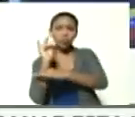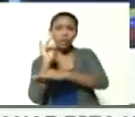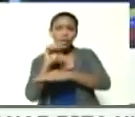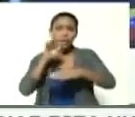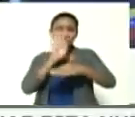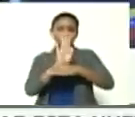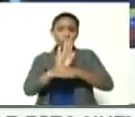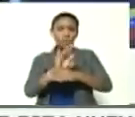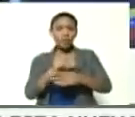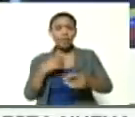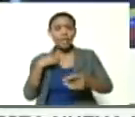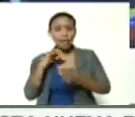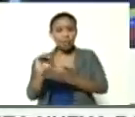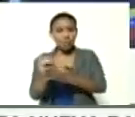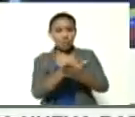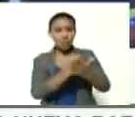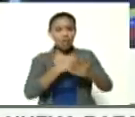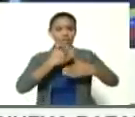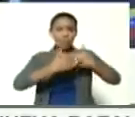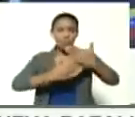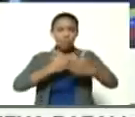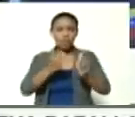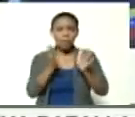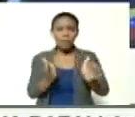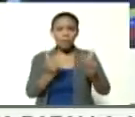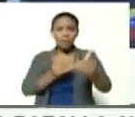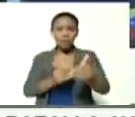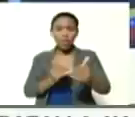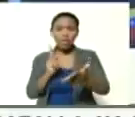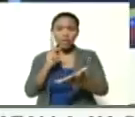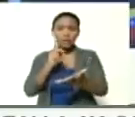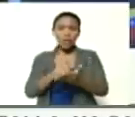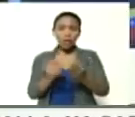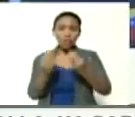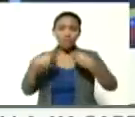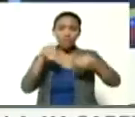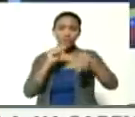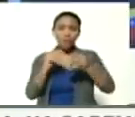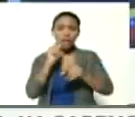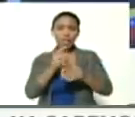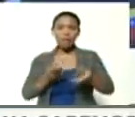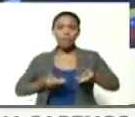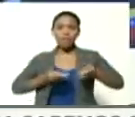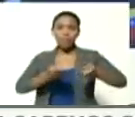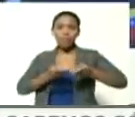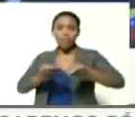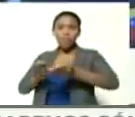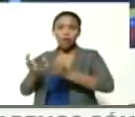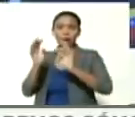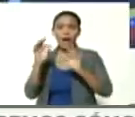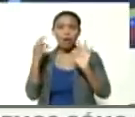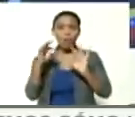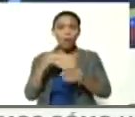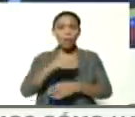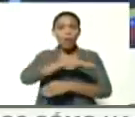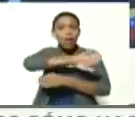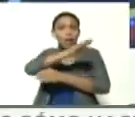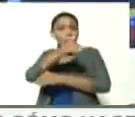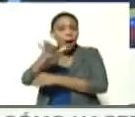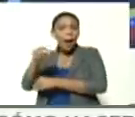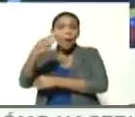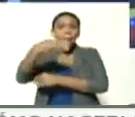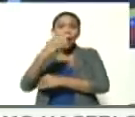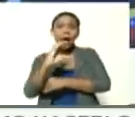se cosecha, se procesa, llegan los químicos y de allí se distribuye por las vías del Pacífico, fundamentalmente